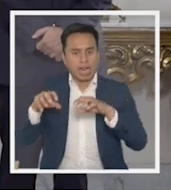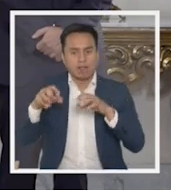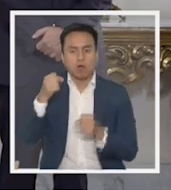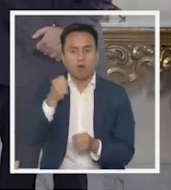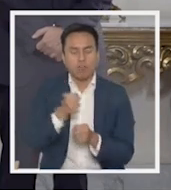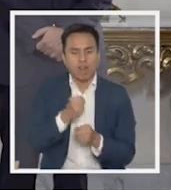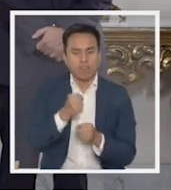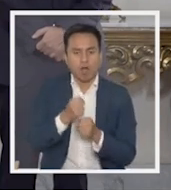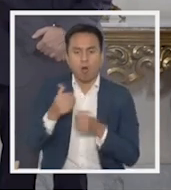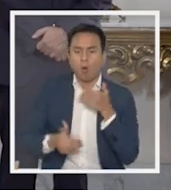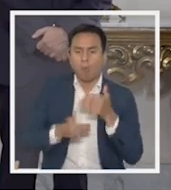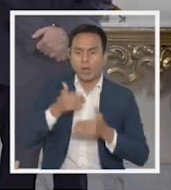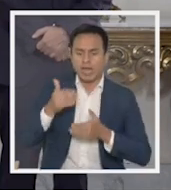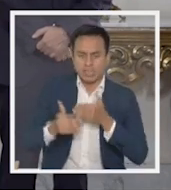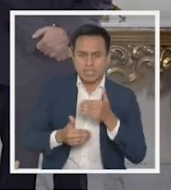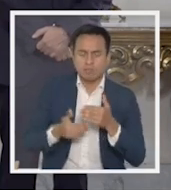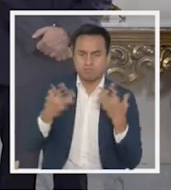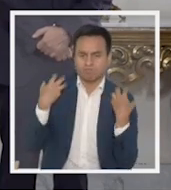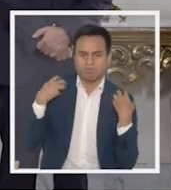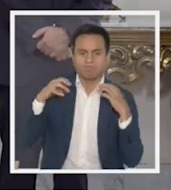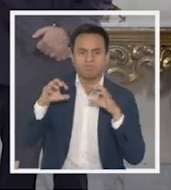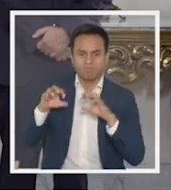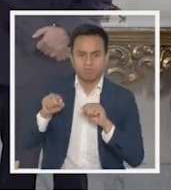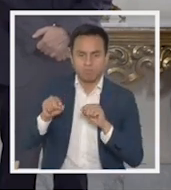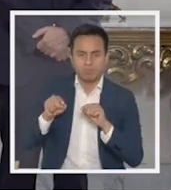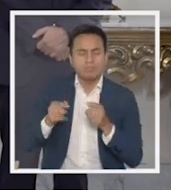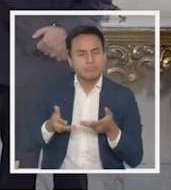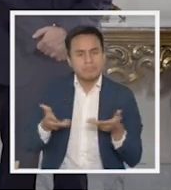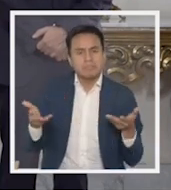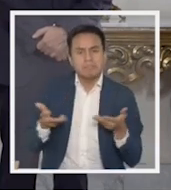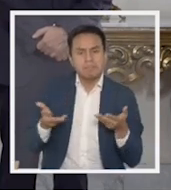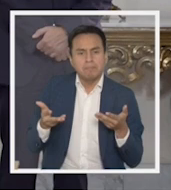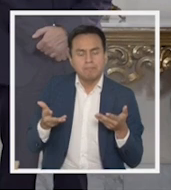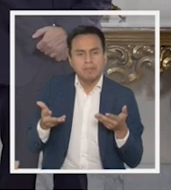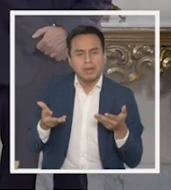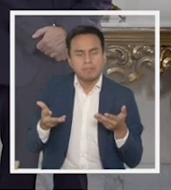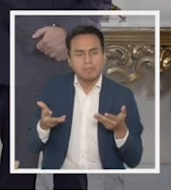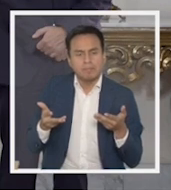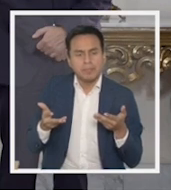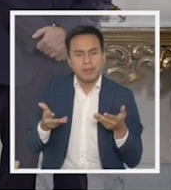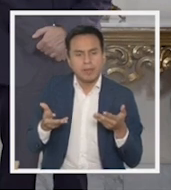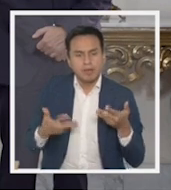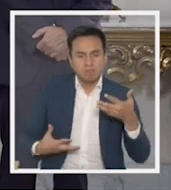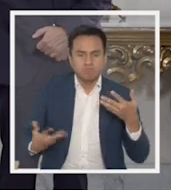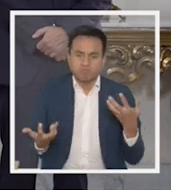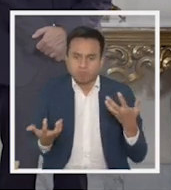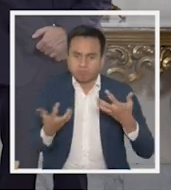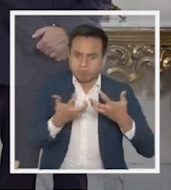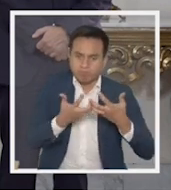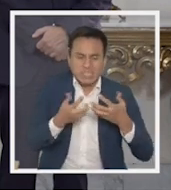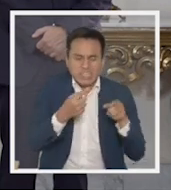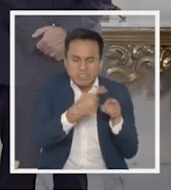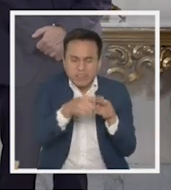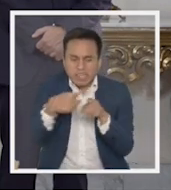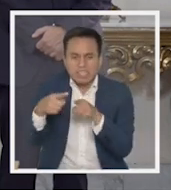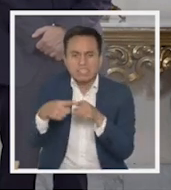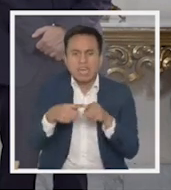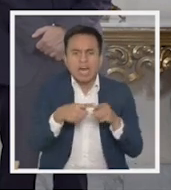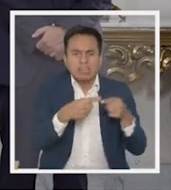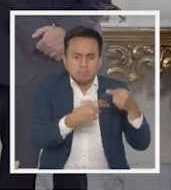para poder complementar las diferentes lagunas que existen entre las diferentes instituciones que nos permitan un mejor